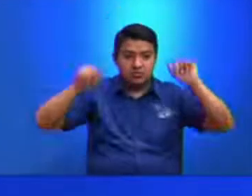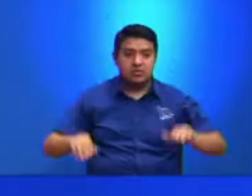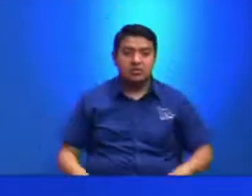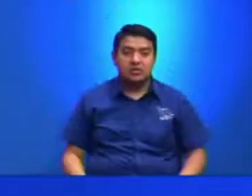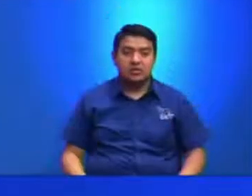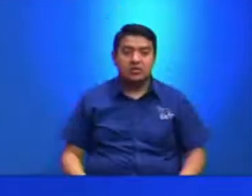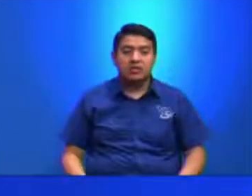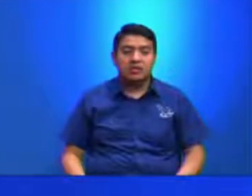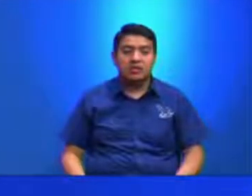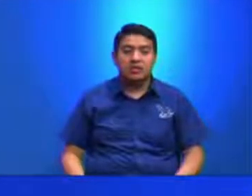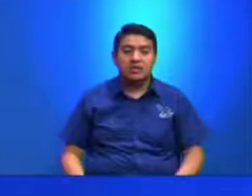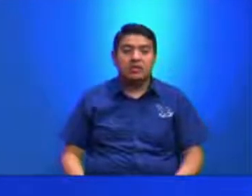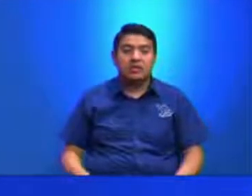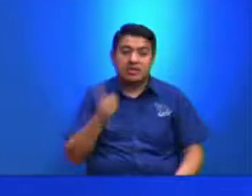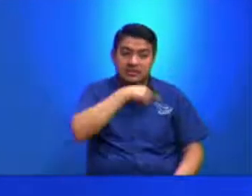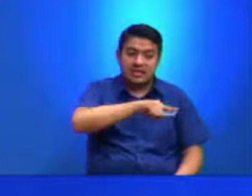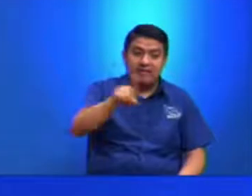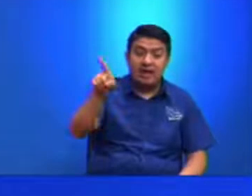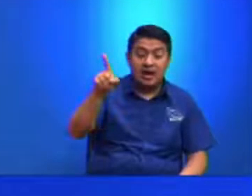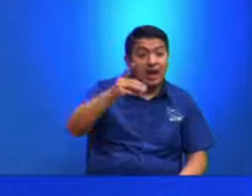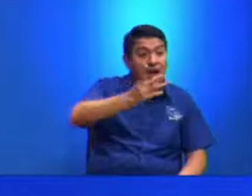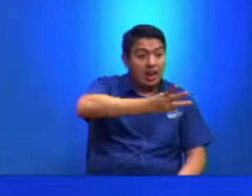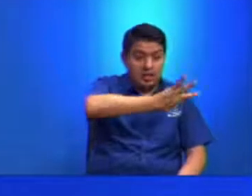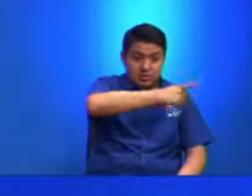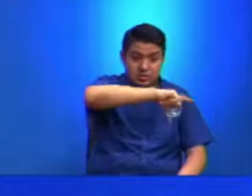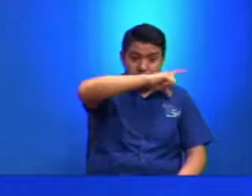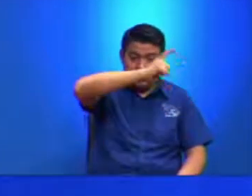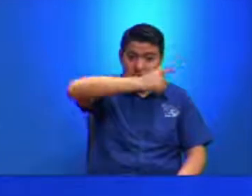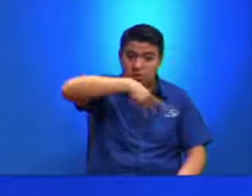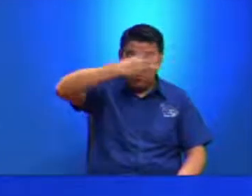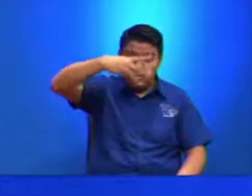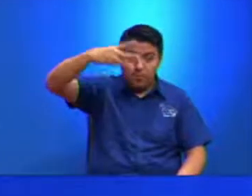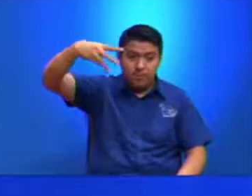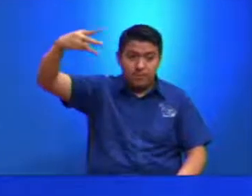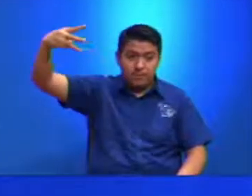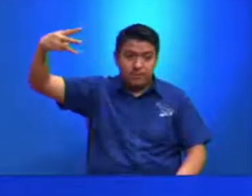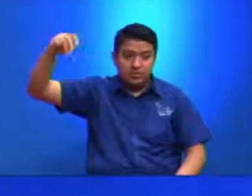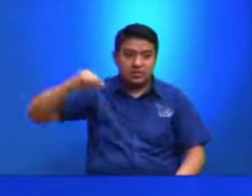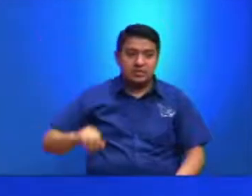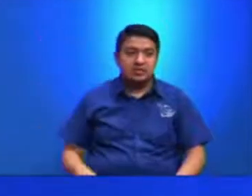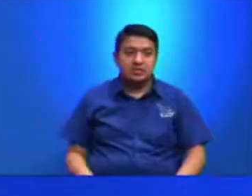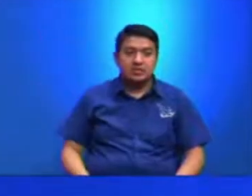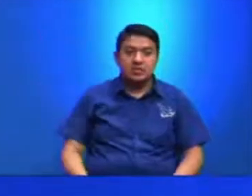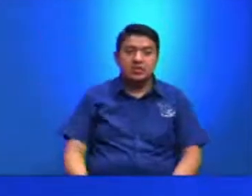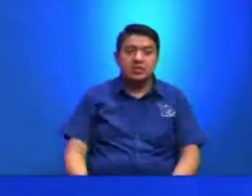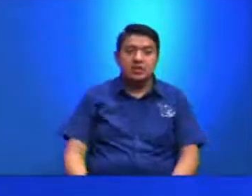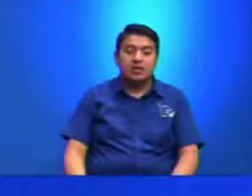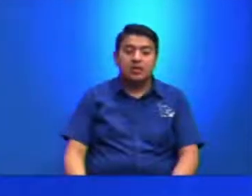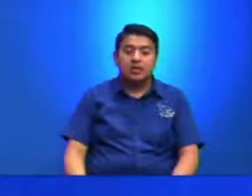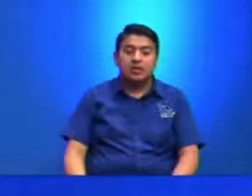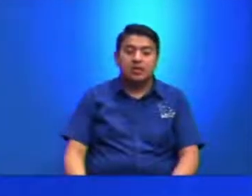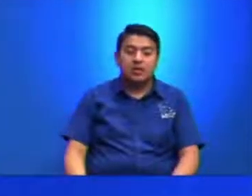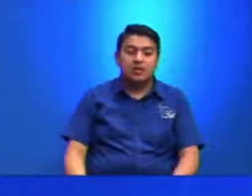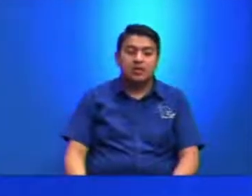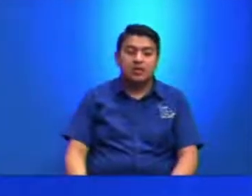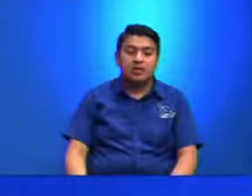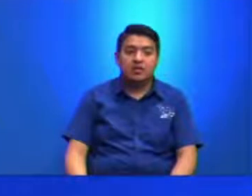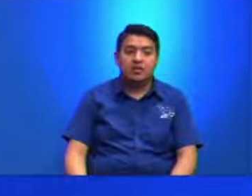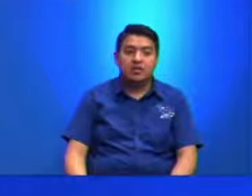aspirando el aire como chacales. ¿Ya se imaginó ese cuadro? El asno salvaje en una colina pelada,